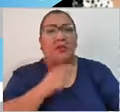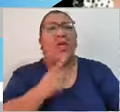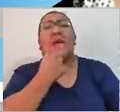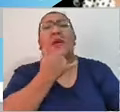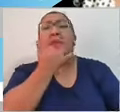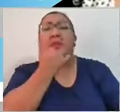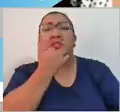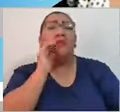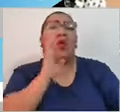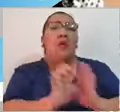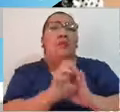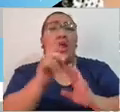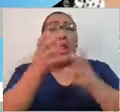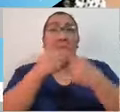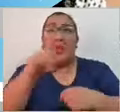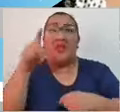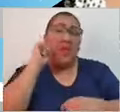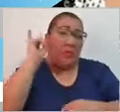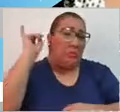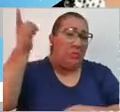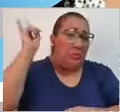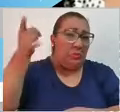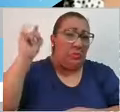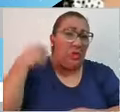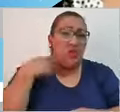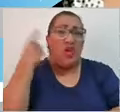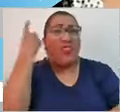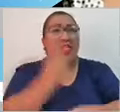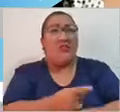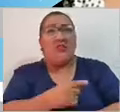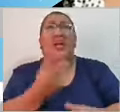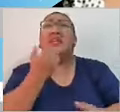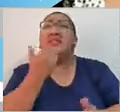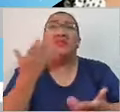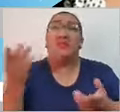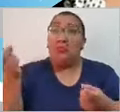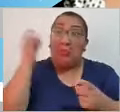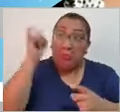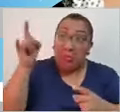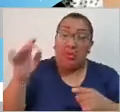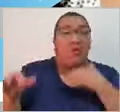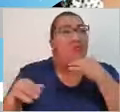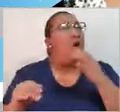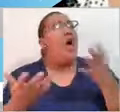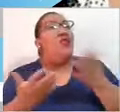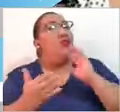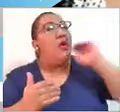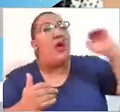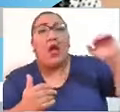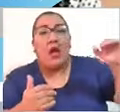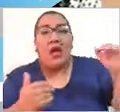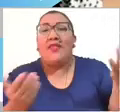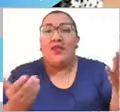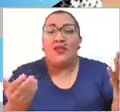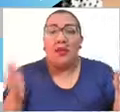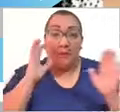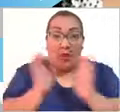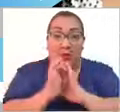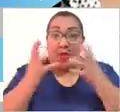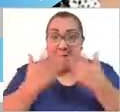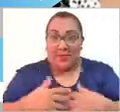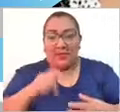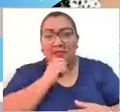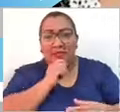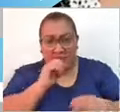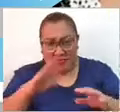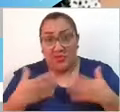los empleadores no hacen caso a una denuncia? ¿A quién se debe recurrir? En el caso del sector privado,